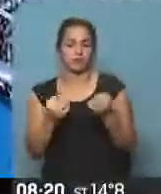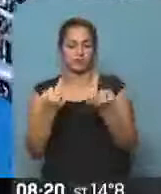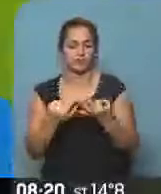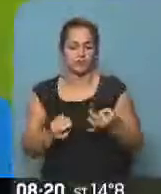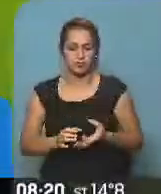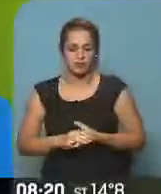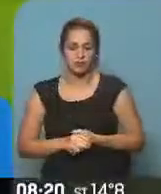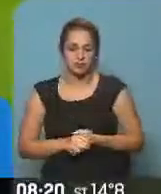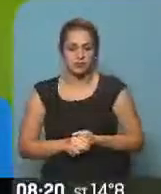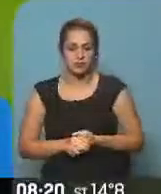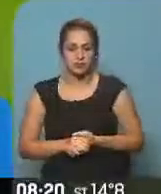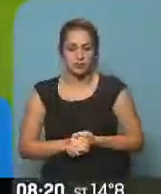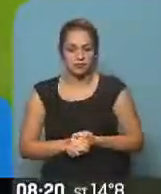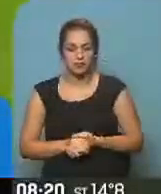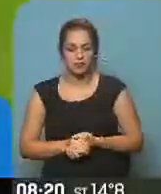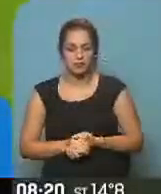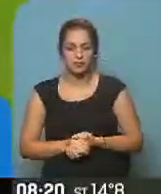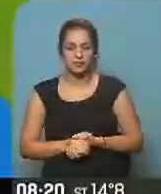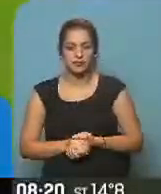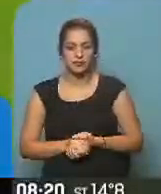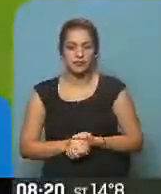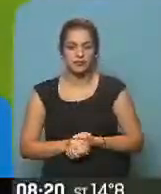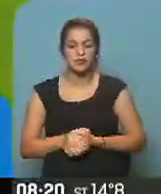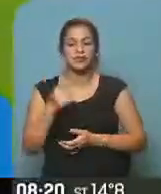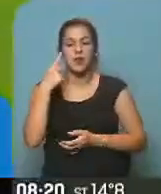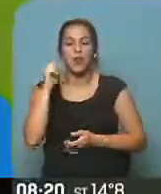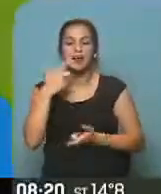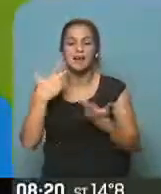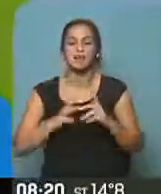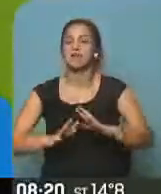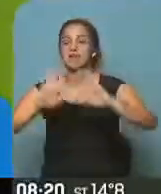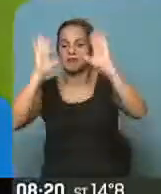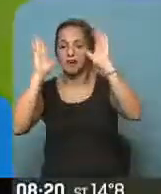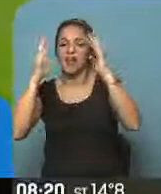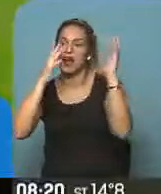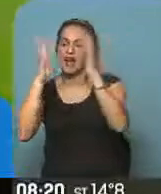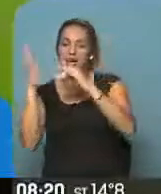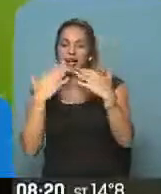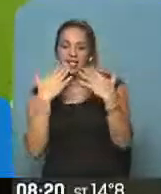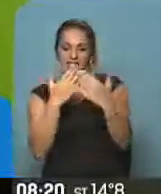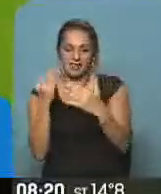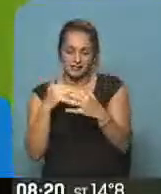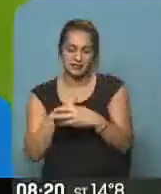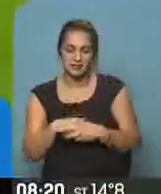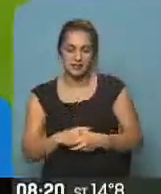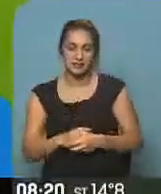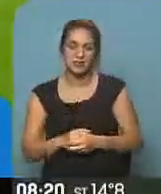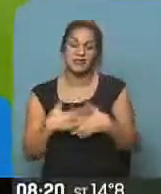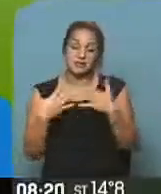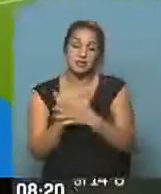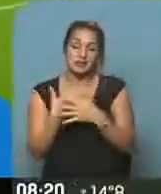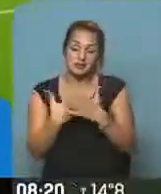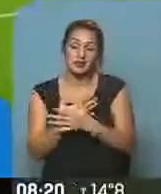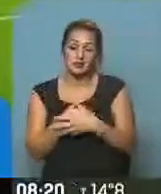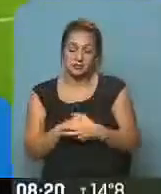mismo levanta su mano agradeciendo a todo el público. La está pasando mal Higuaín y es una realidad luego